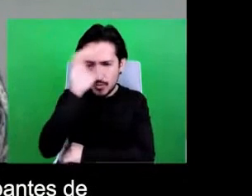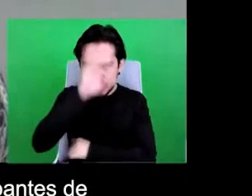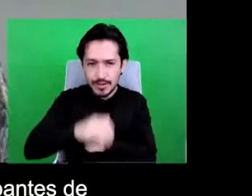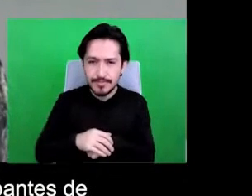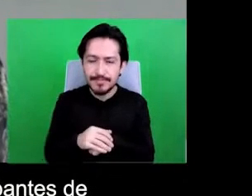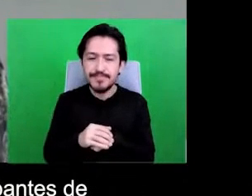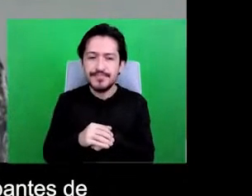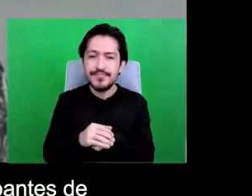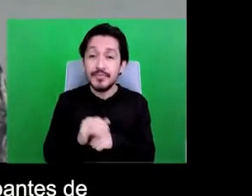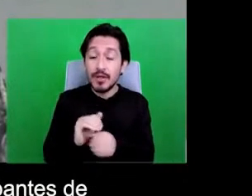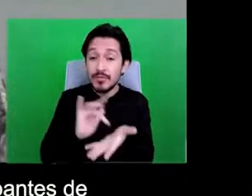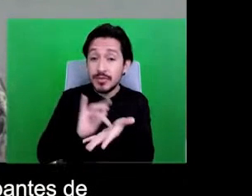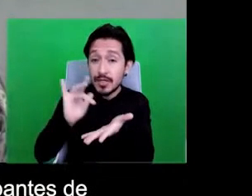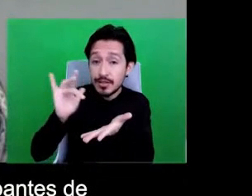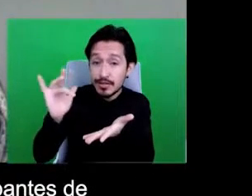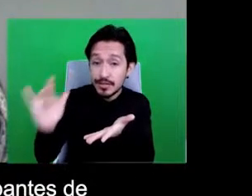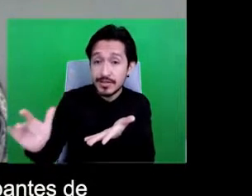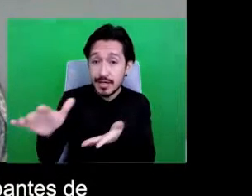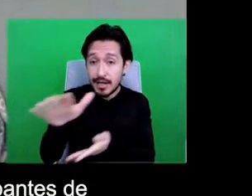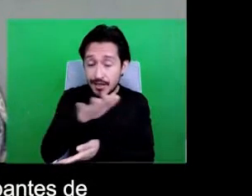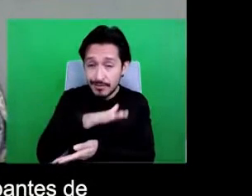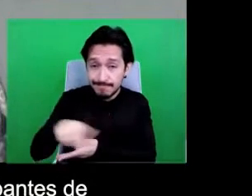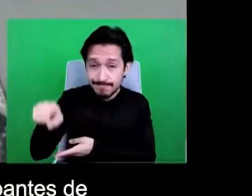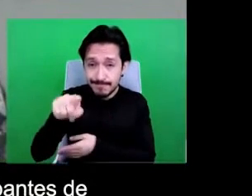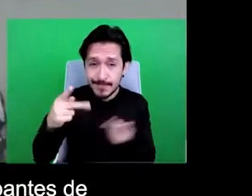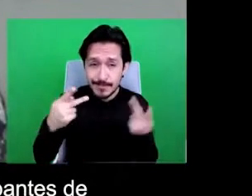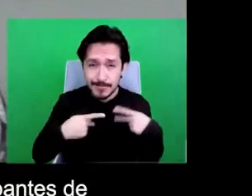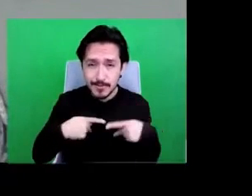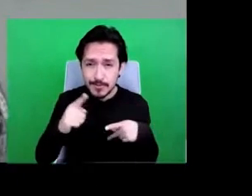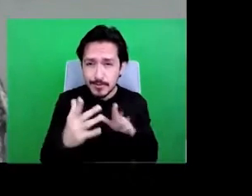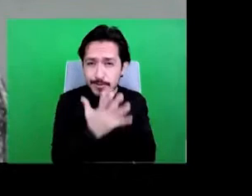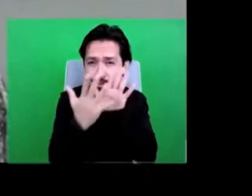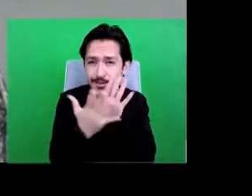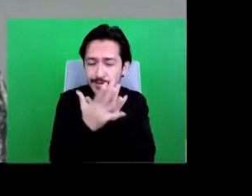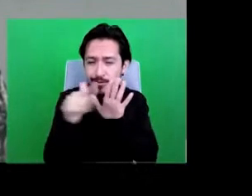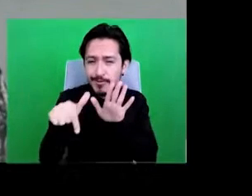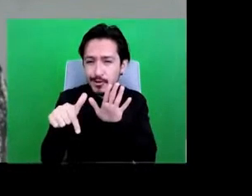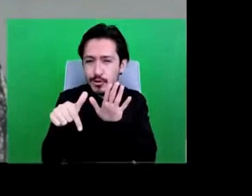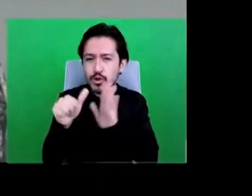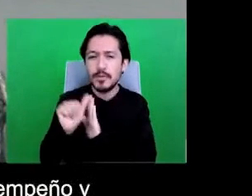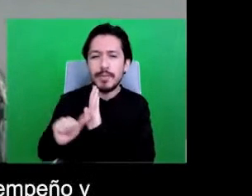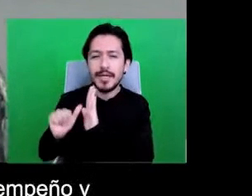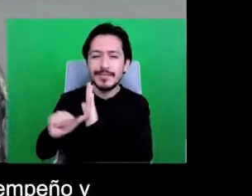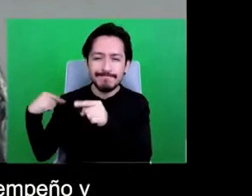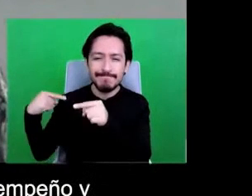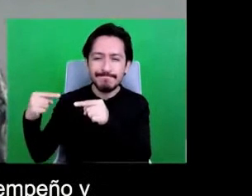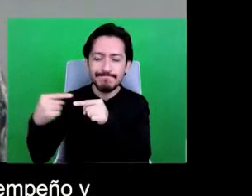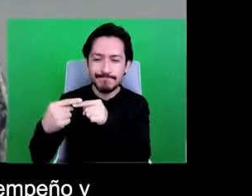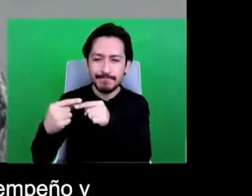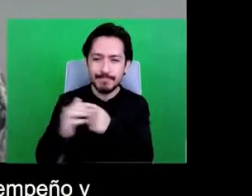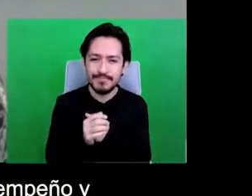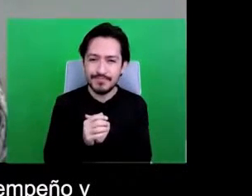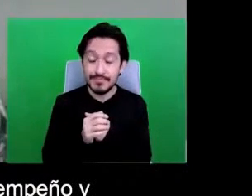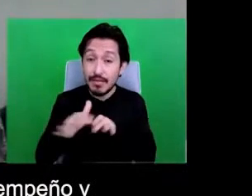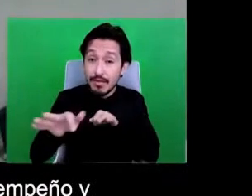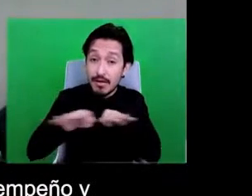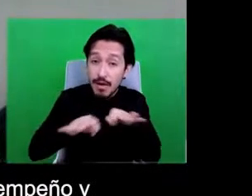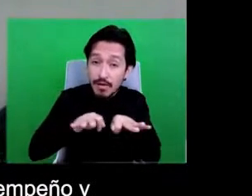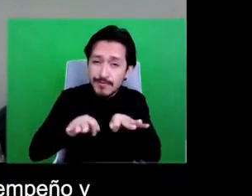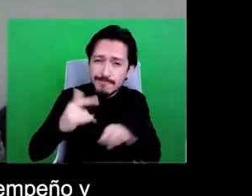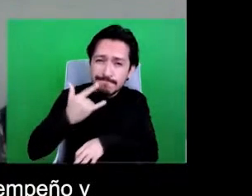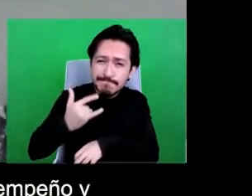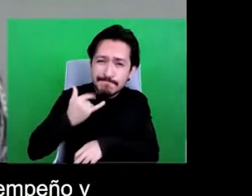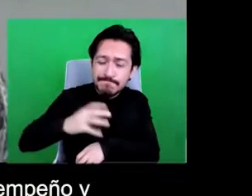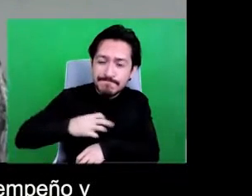a todos los participantes de Innovación para la Cultura por su esfuerzo y dedicación en estos últimos meses. Este programa y sus resultados son gracias